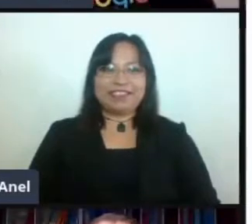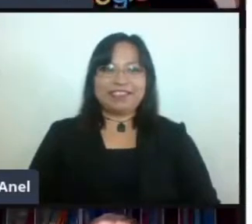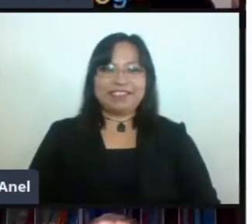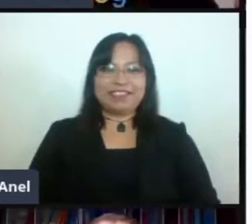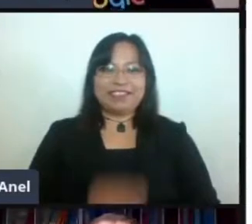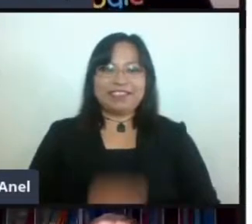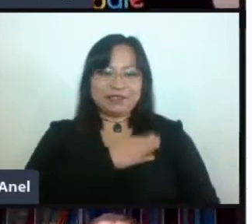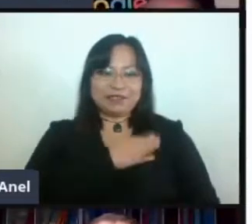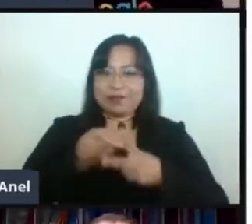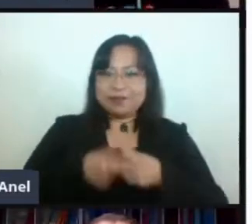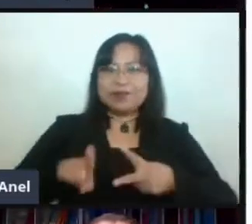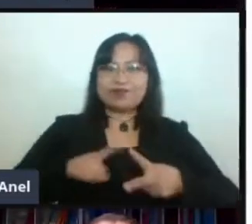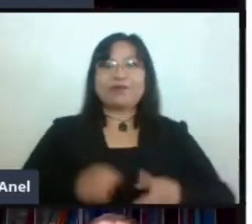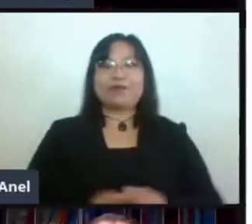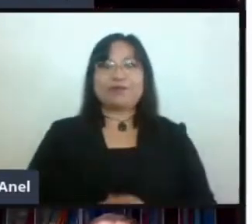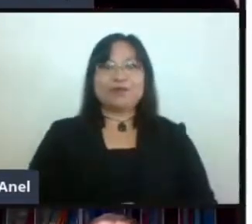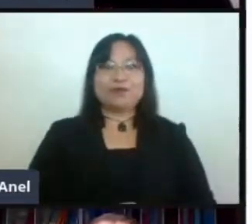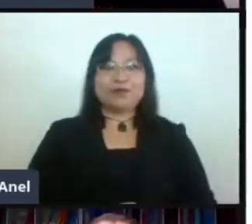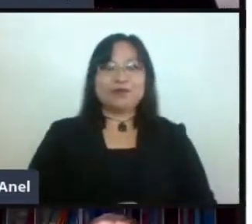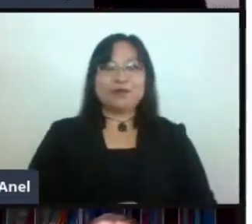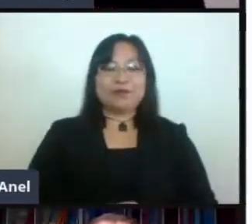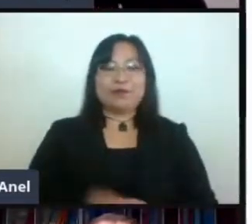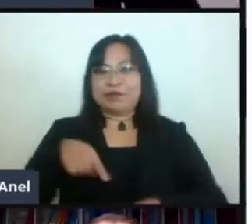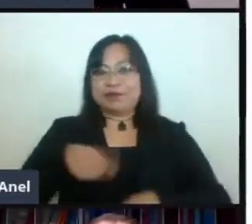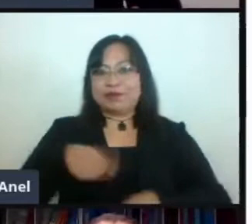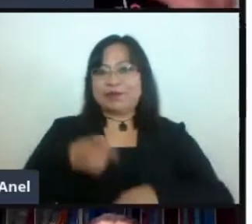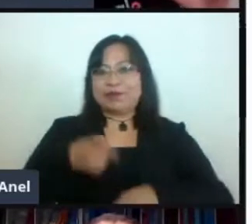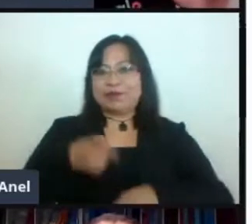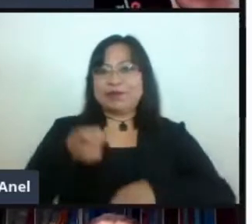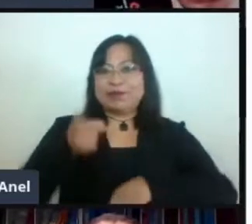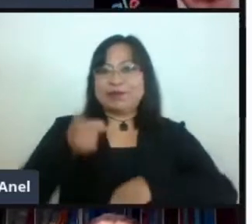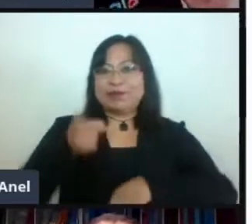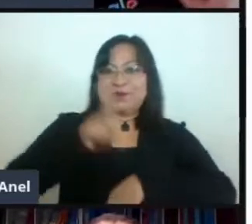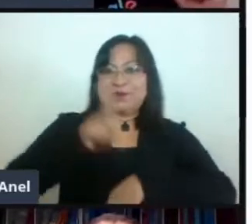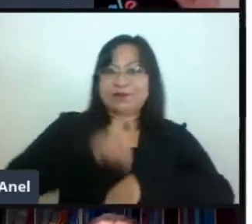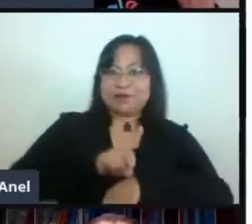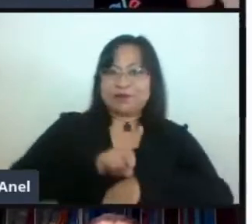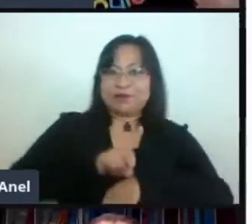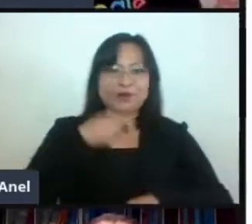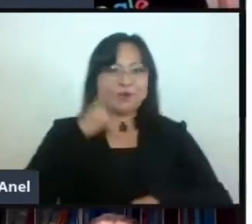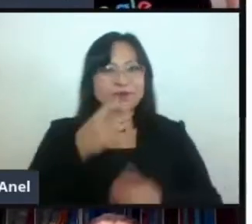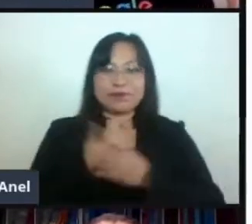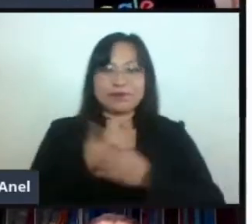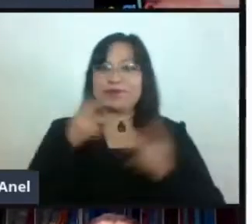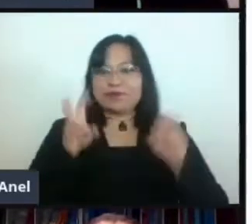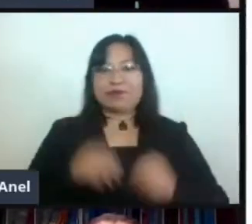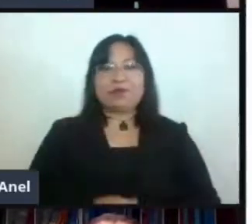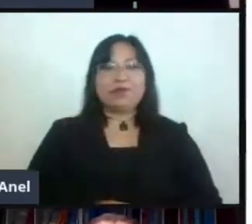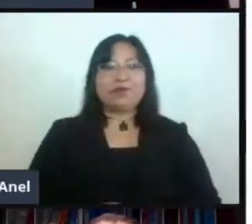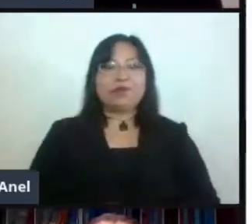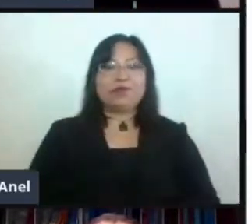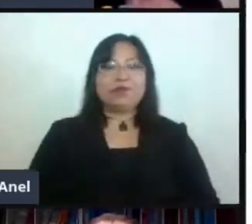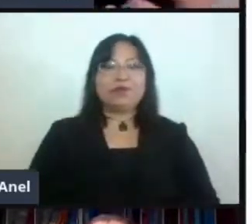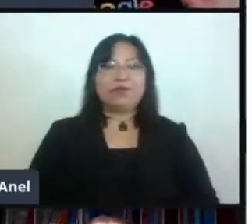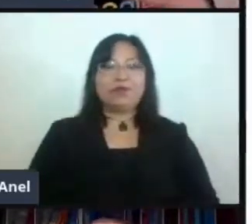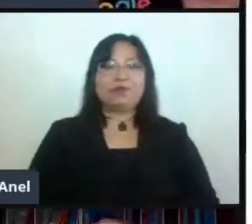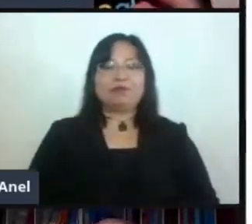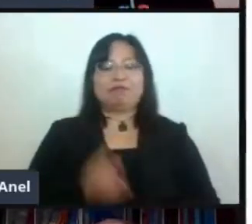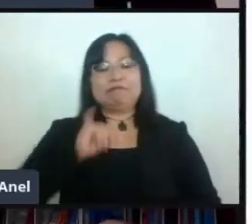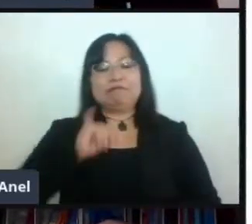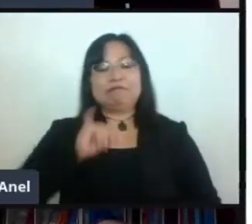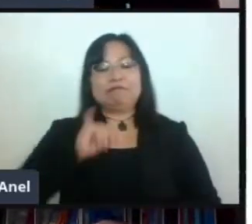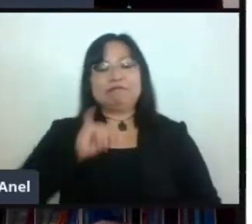pues bueno, pues maestras, maestros, pues vamos a arrancar este día un tema muy interesante, pero a lo mejor que